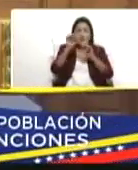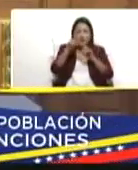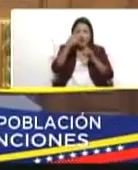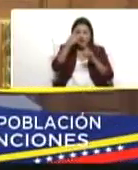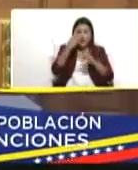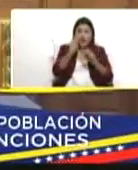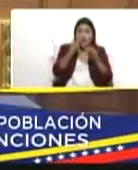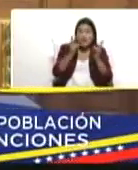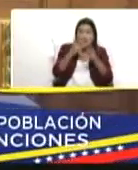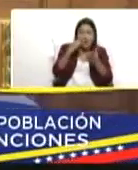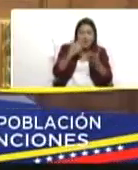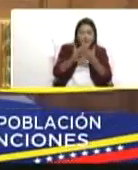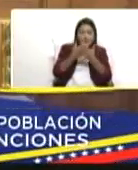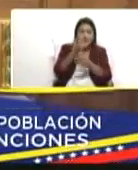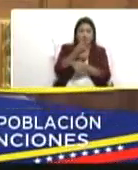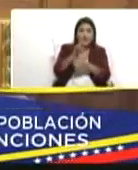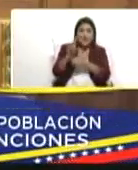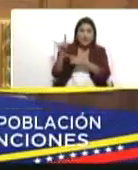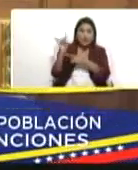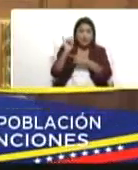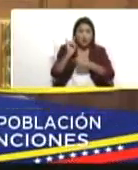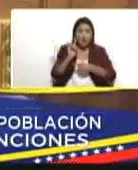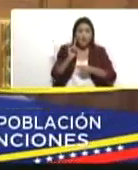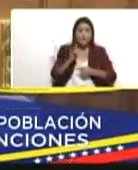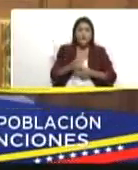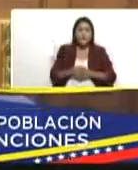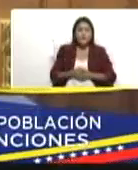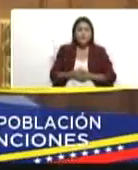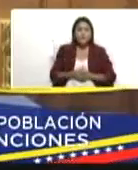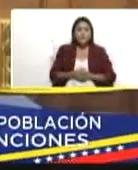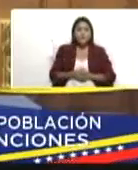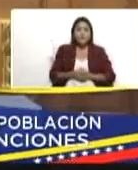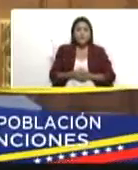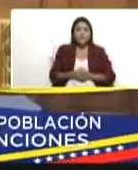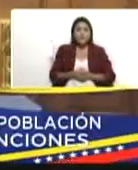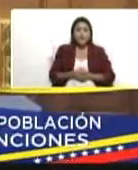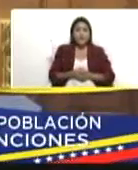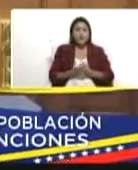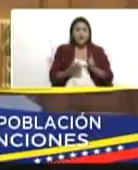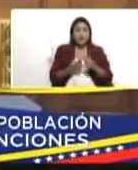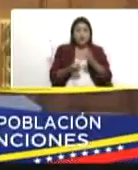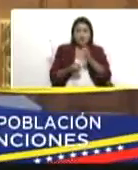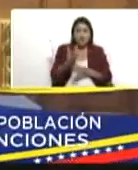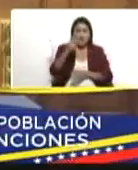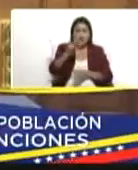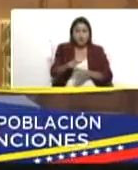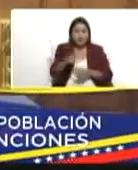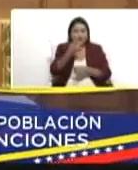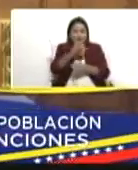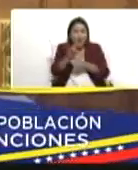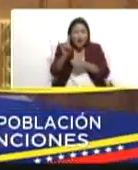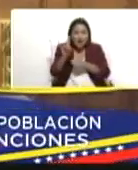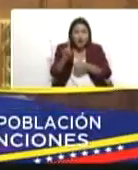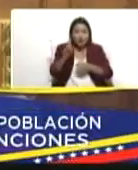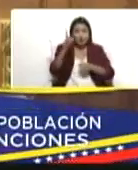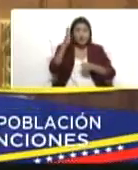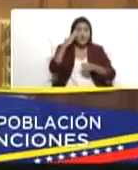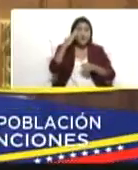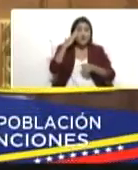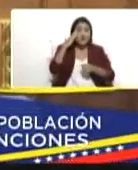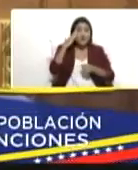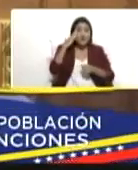en la izquierda Revolucionaria y de repente aparecía un traidor y no se sabía es que lo